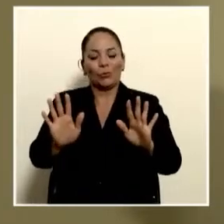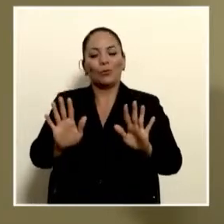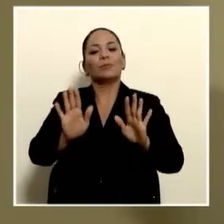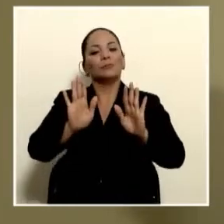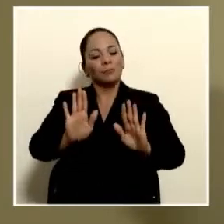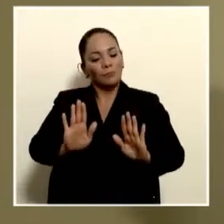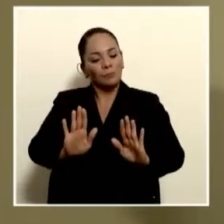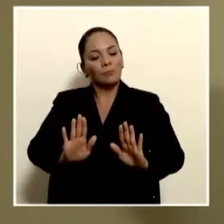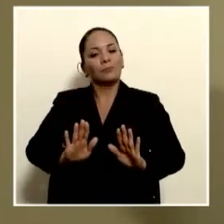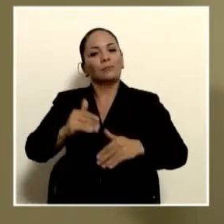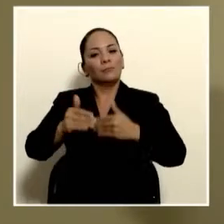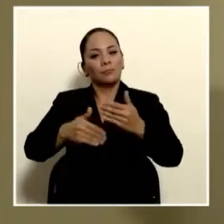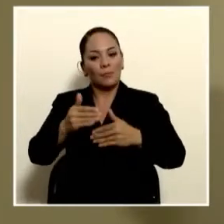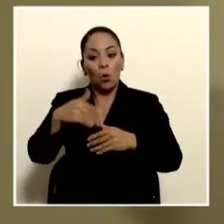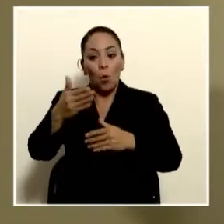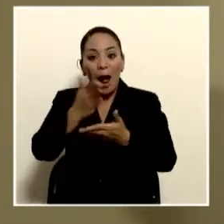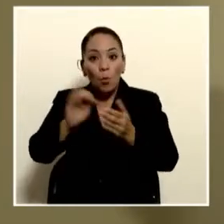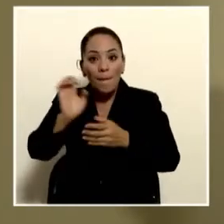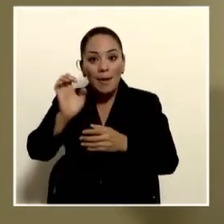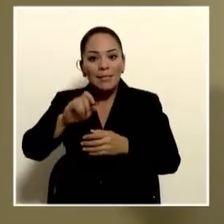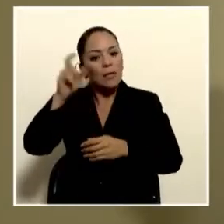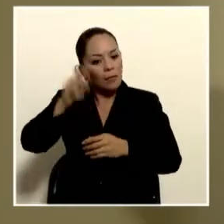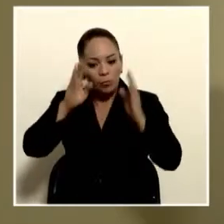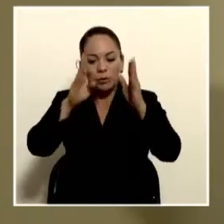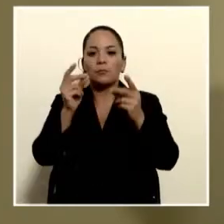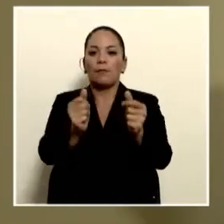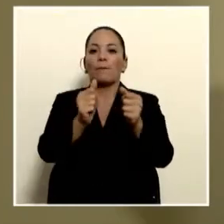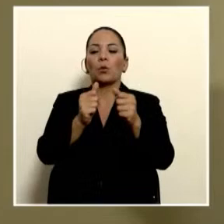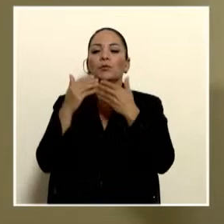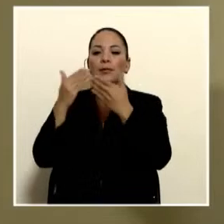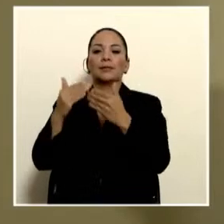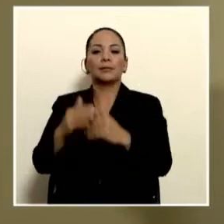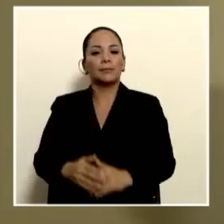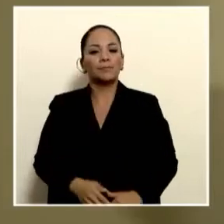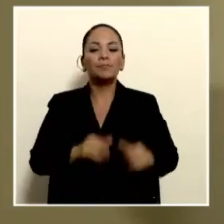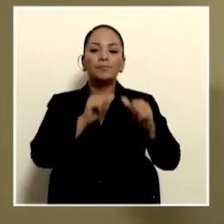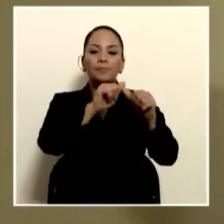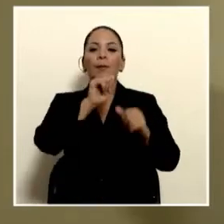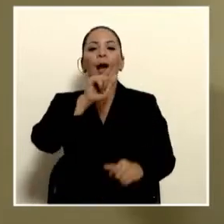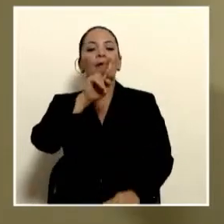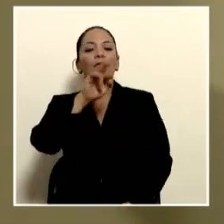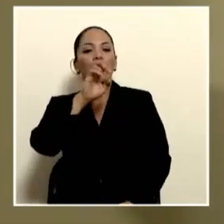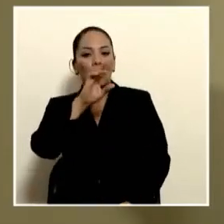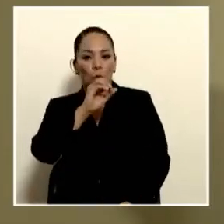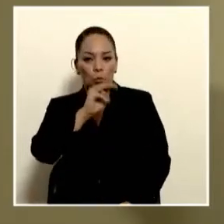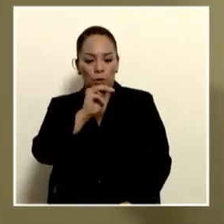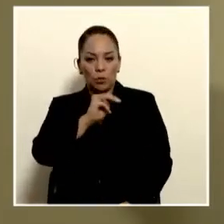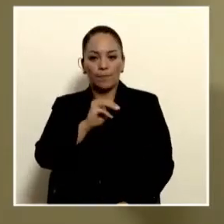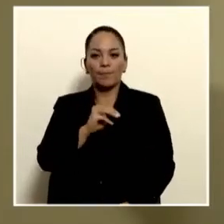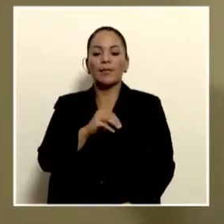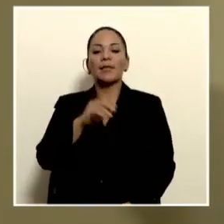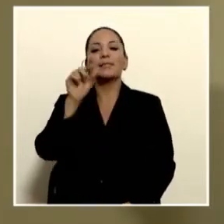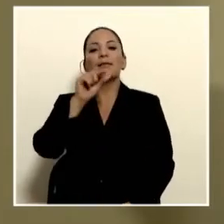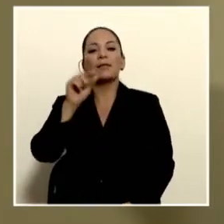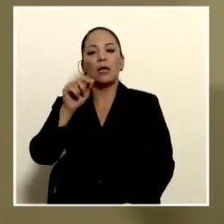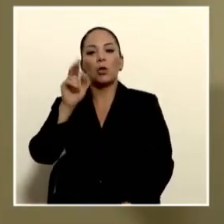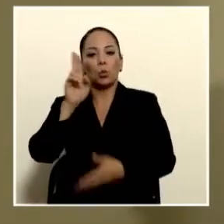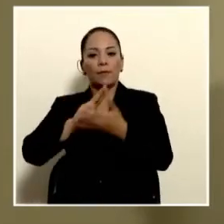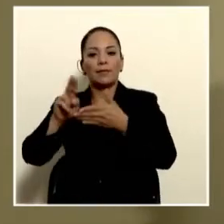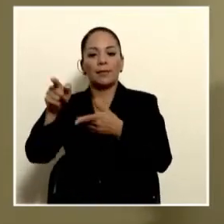sala de emergencias cuando es una emergencia. Muchas gracias. Continuamos con Álvaro Murillo, de Semanario Universidad.